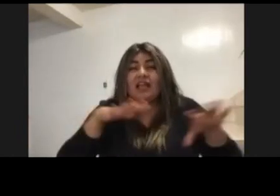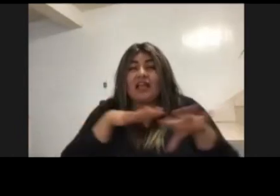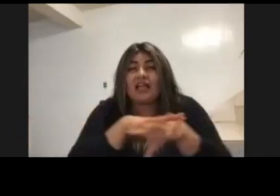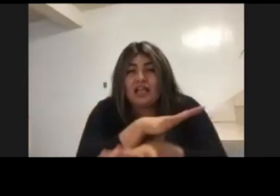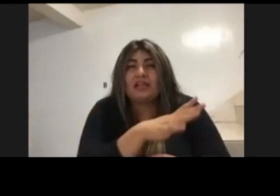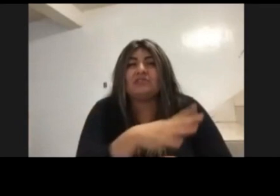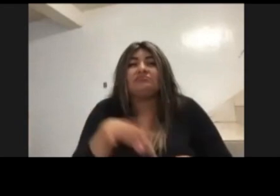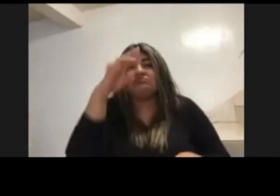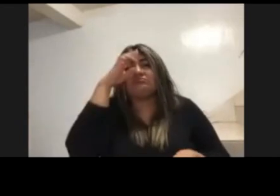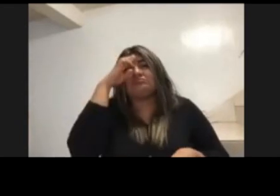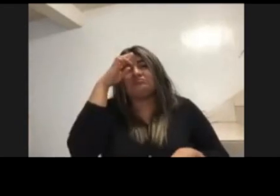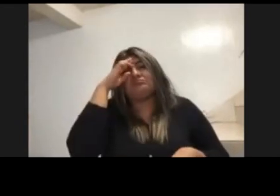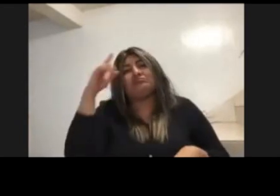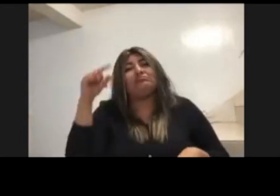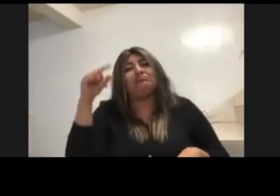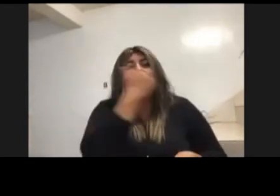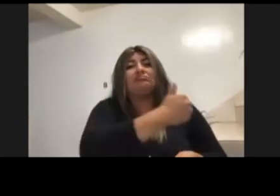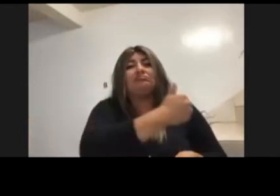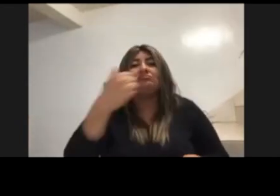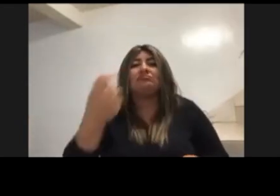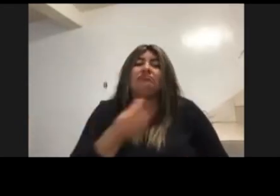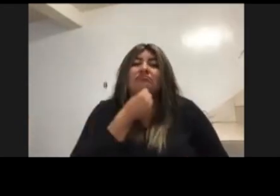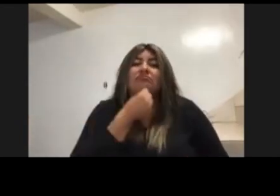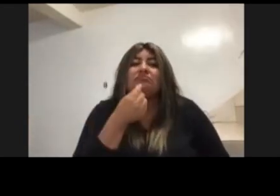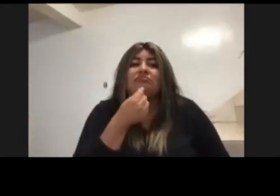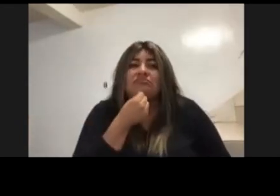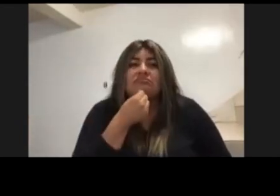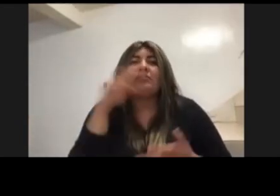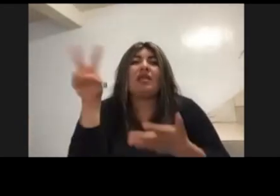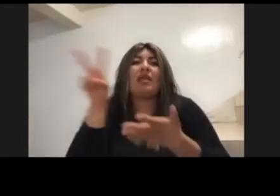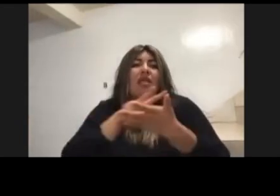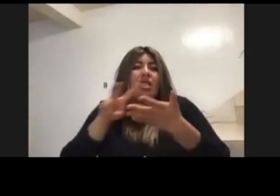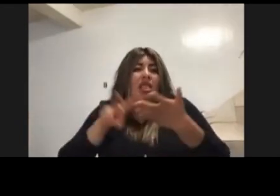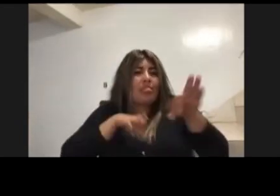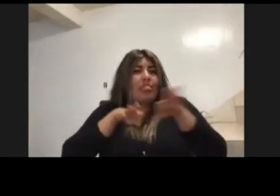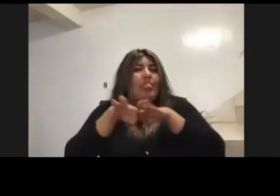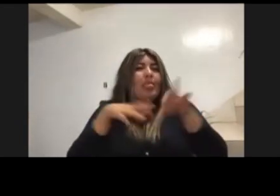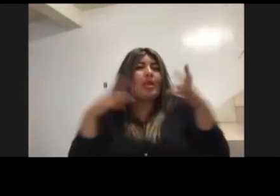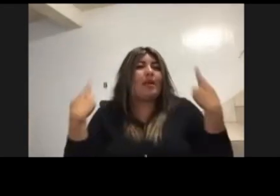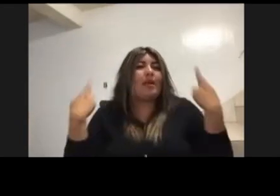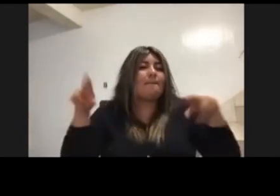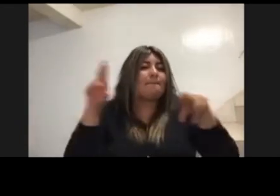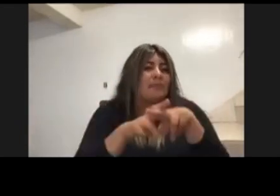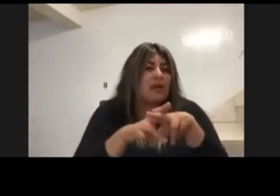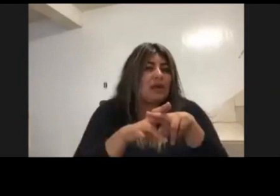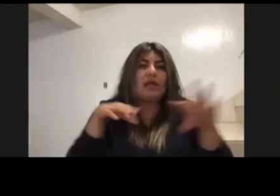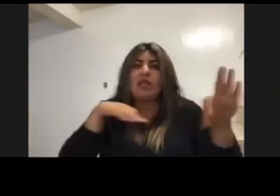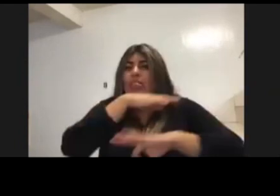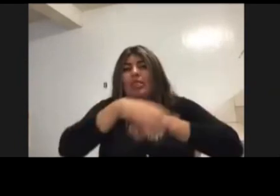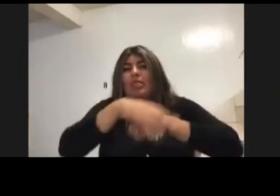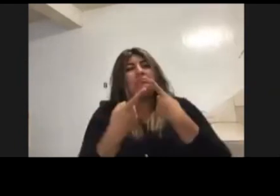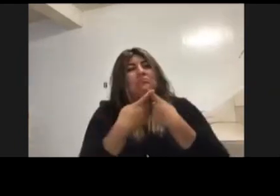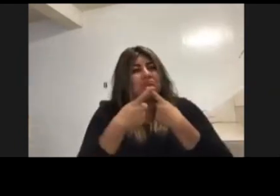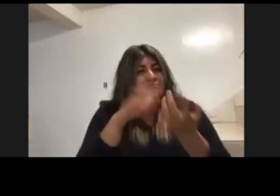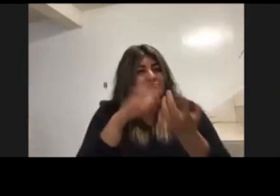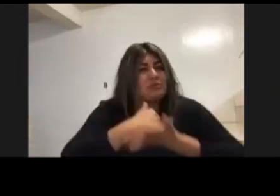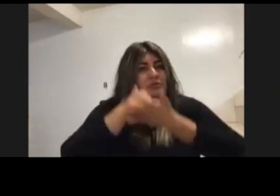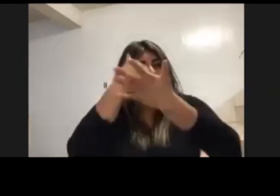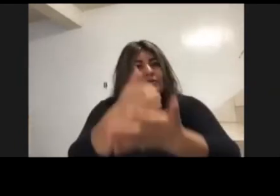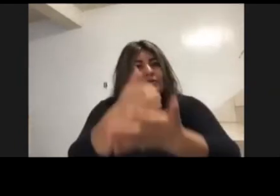en su secuencia de la maestra, en la claridad de las instrucciones, en los apoyos que los alumnos pueden